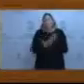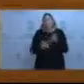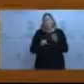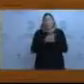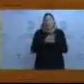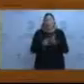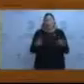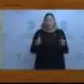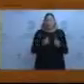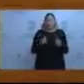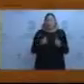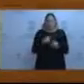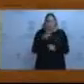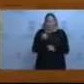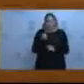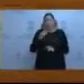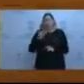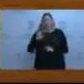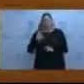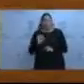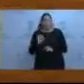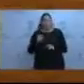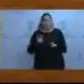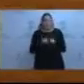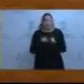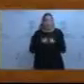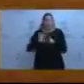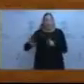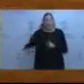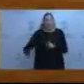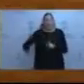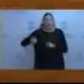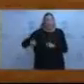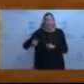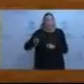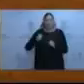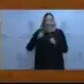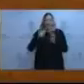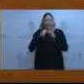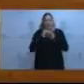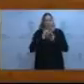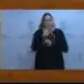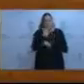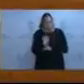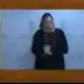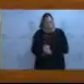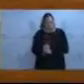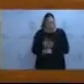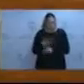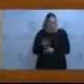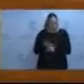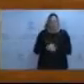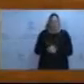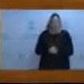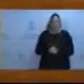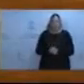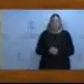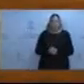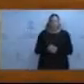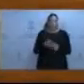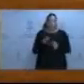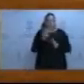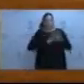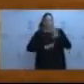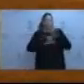porque se ha pasado a denominar desfibrilador externo automatizado y así nos dejamos de historias y de confusiones y de probables